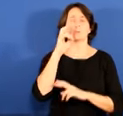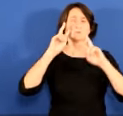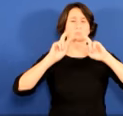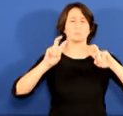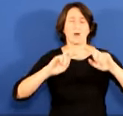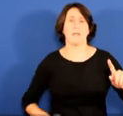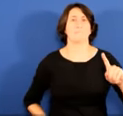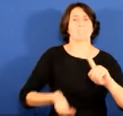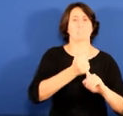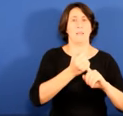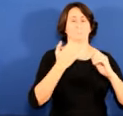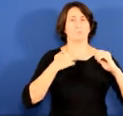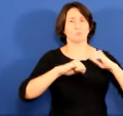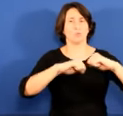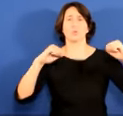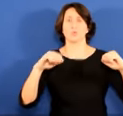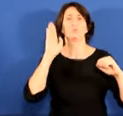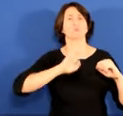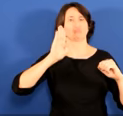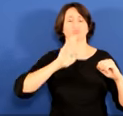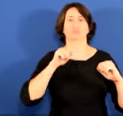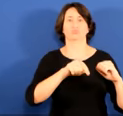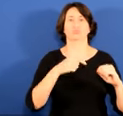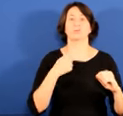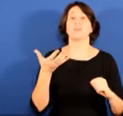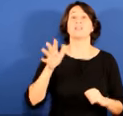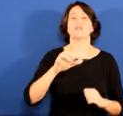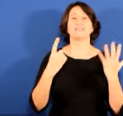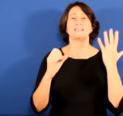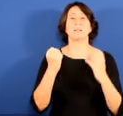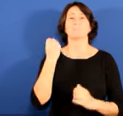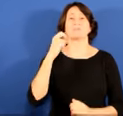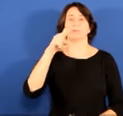informes de presuntos delitos al Ministerio Fiscal y se intercambiaron con otras